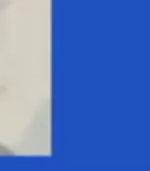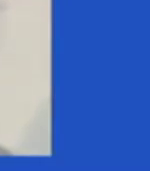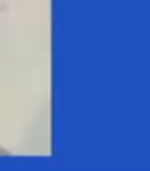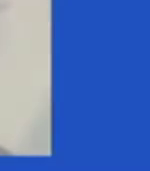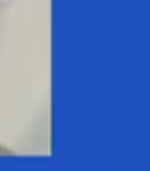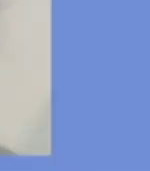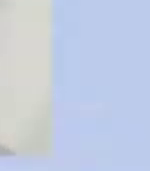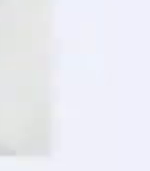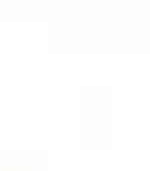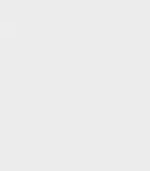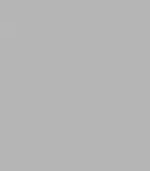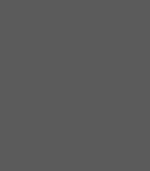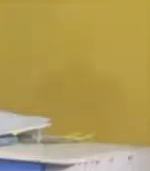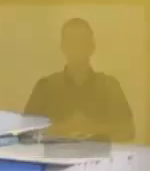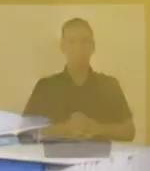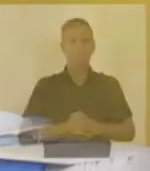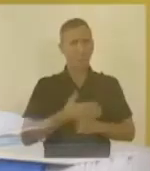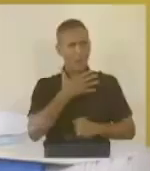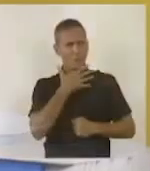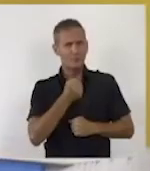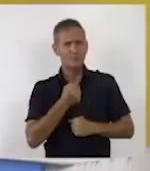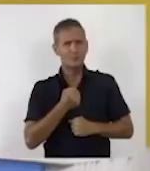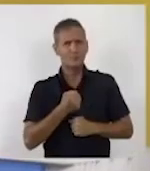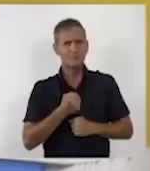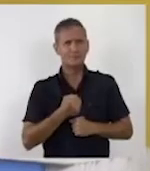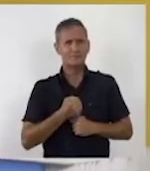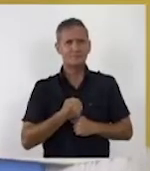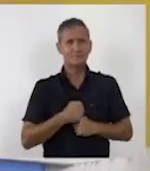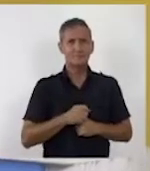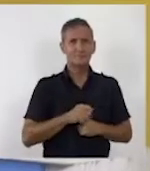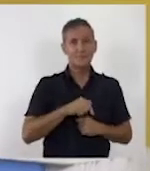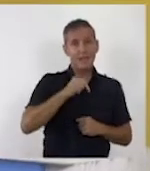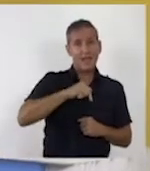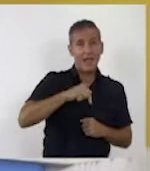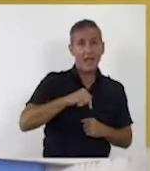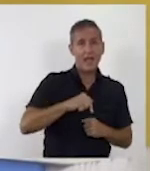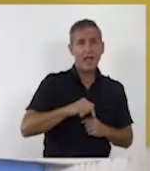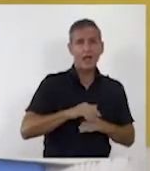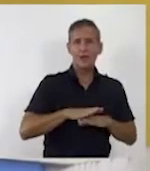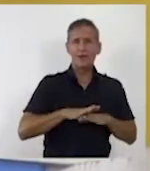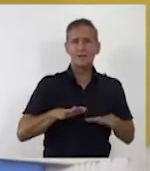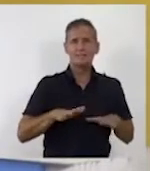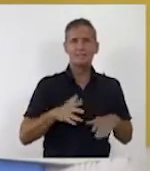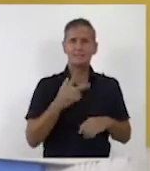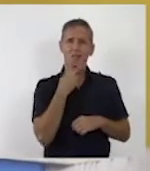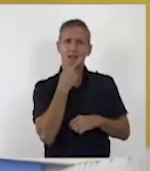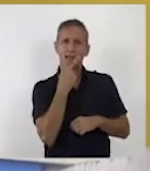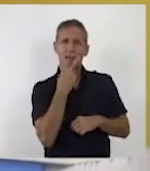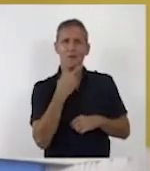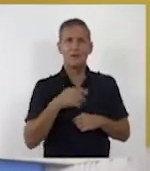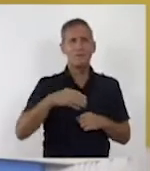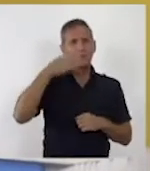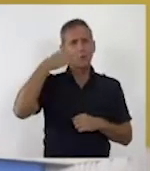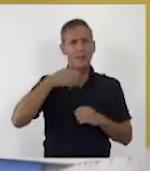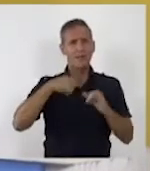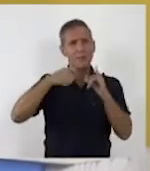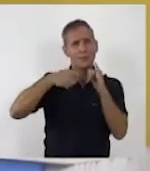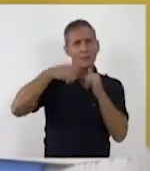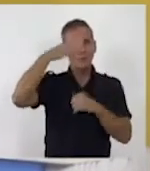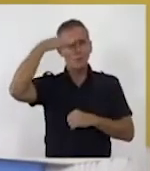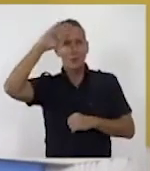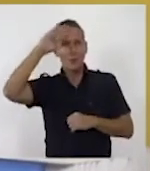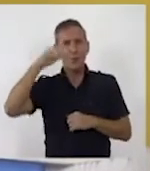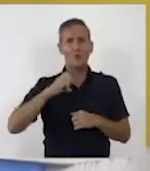de 5 años les gustó acabamos de disfrutar de un audiovisual cubano que se